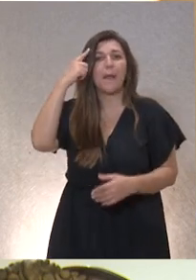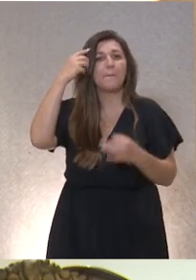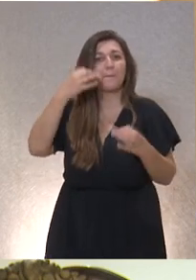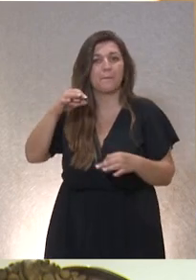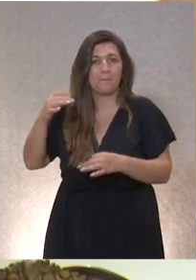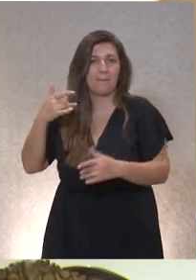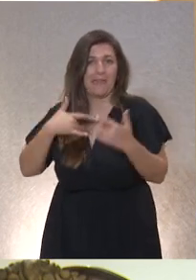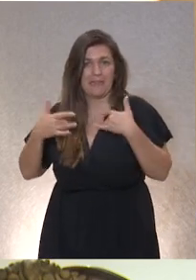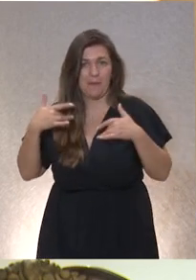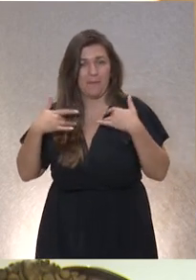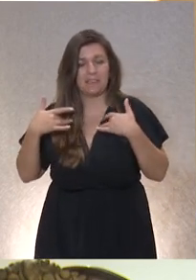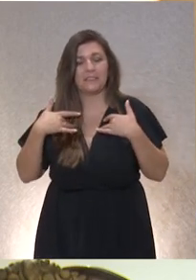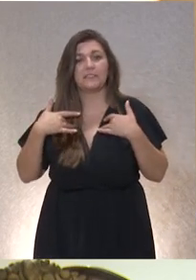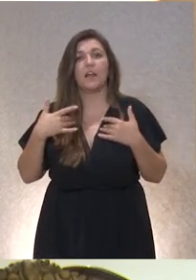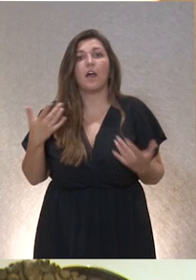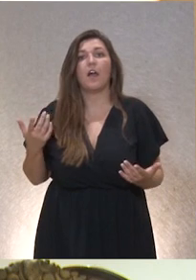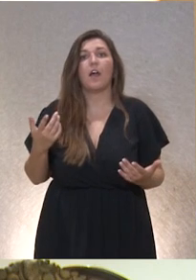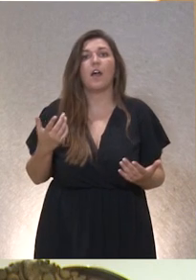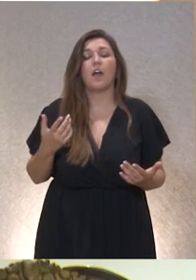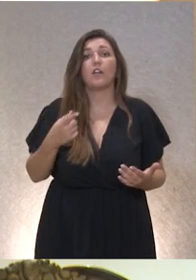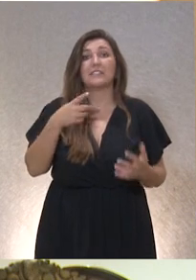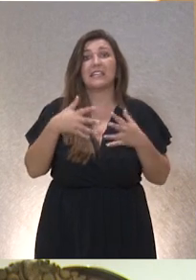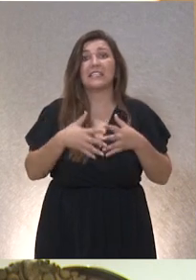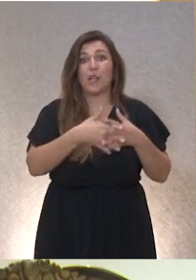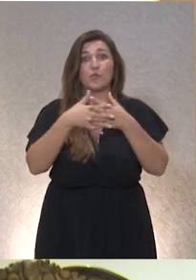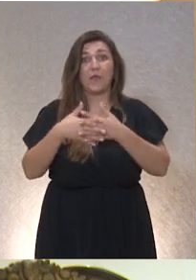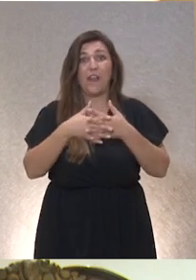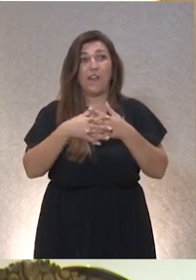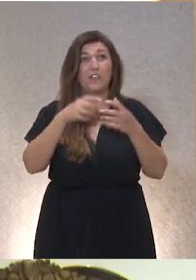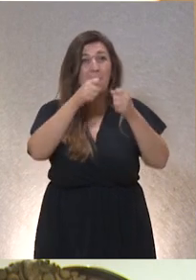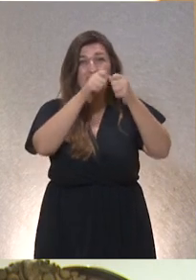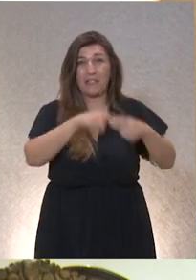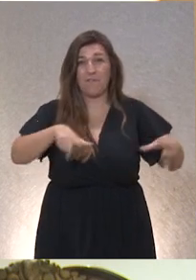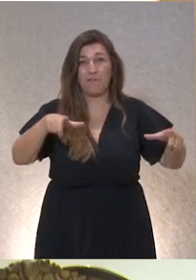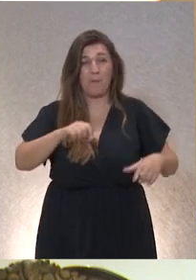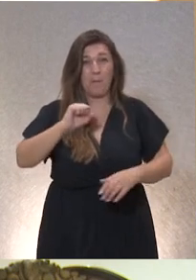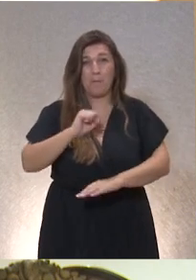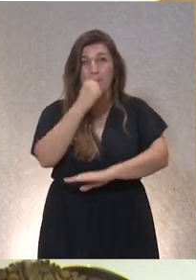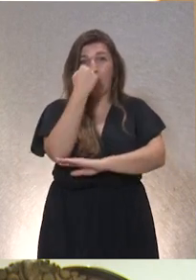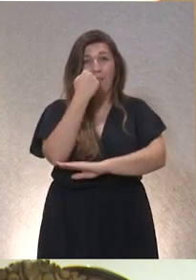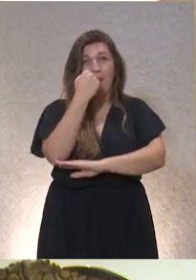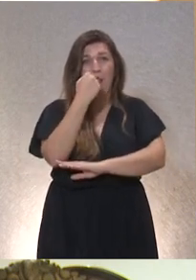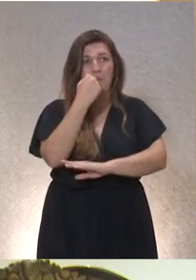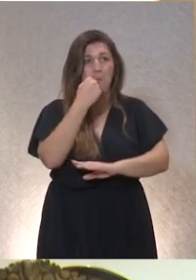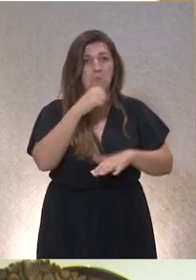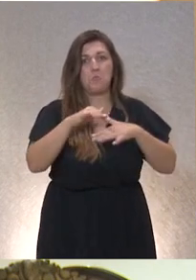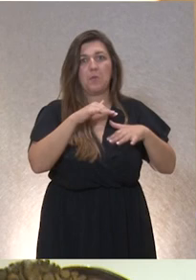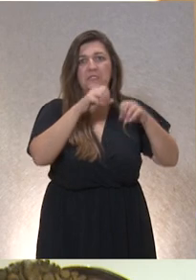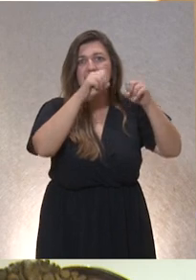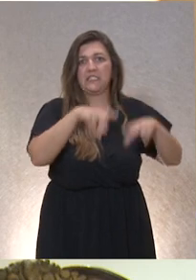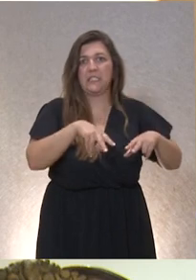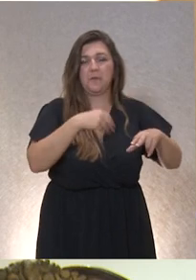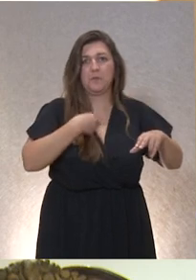han desplumado y sustituido en los Estados Unidos el poder de las plataformas se mantiene inalterado y en los